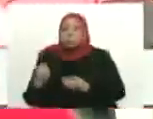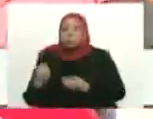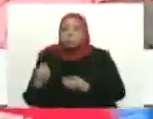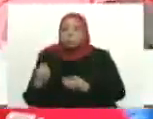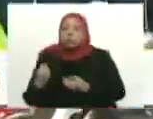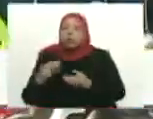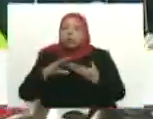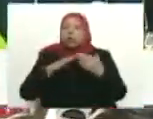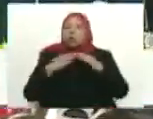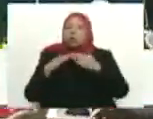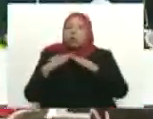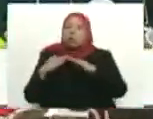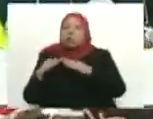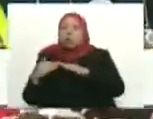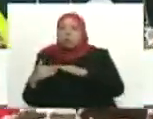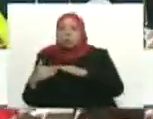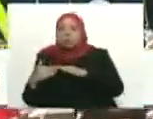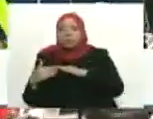una comunidad,